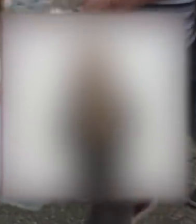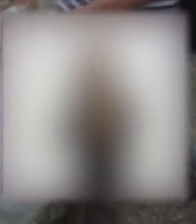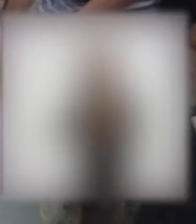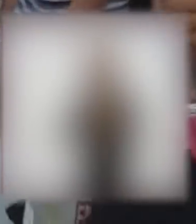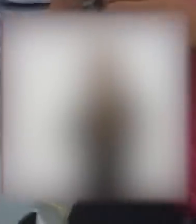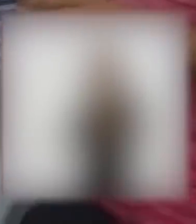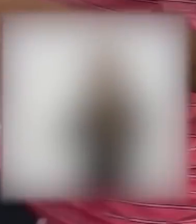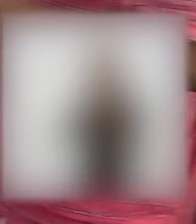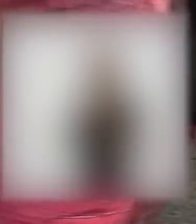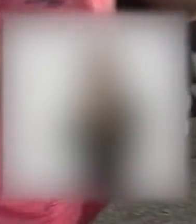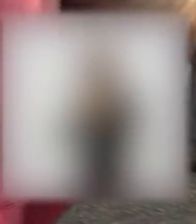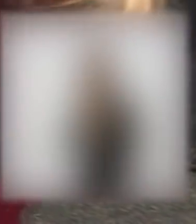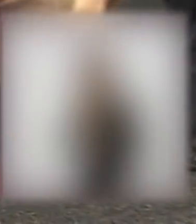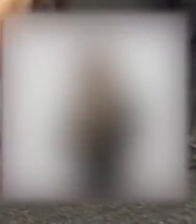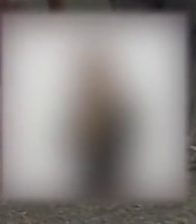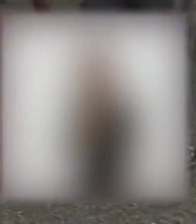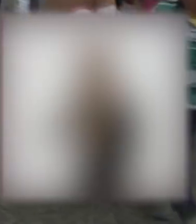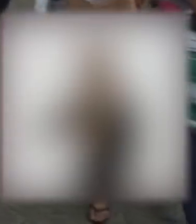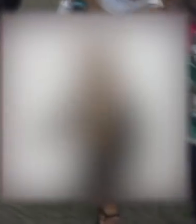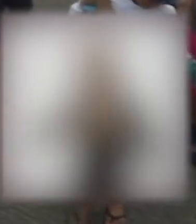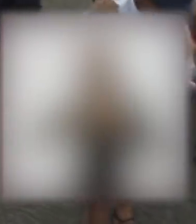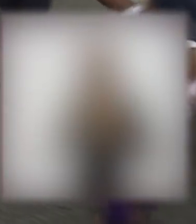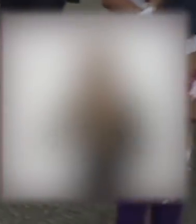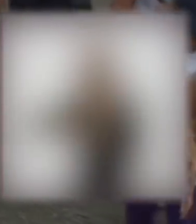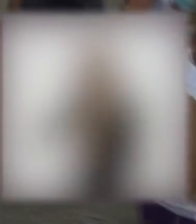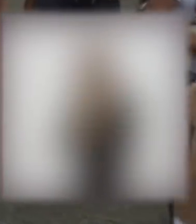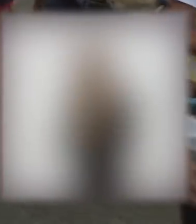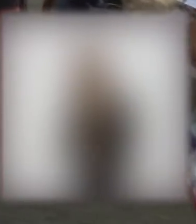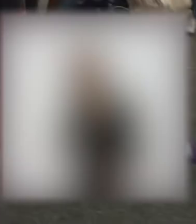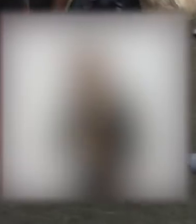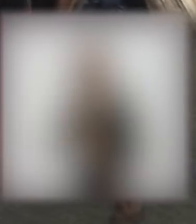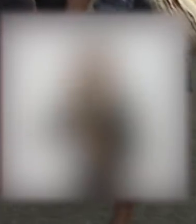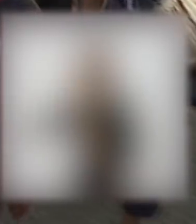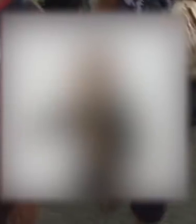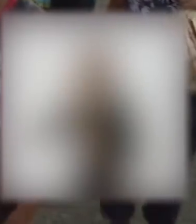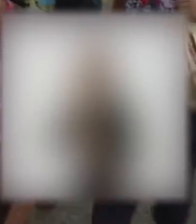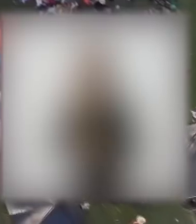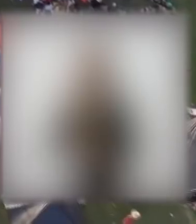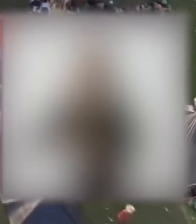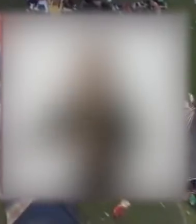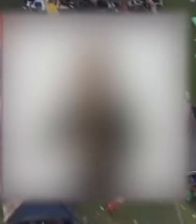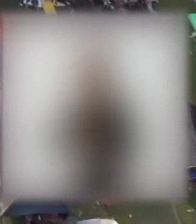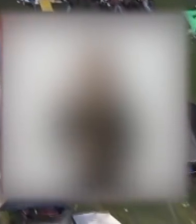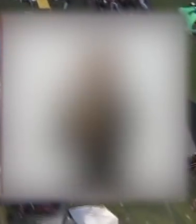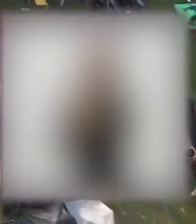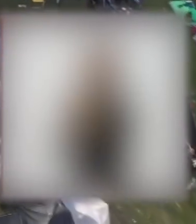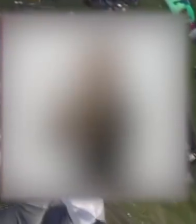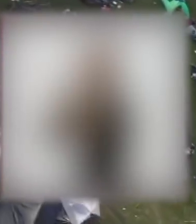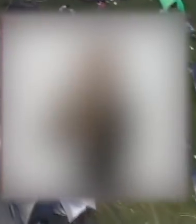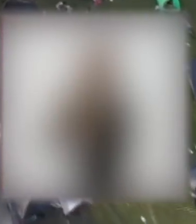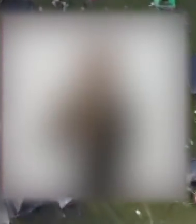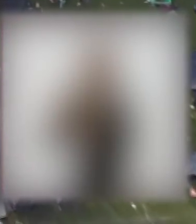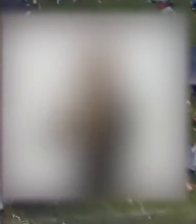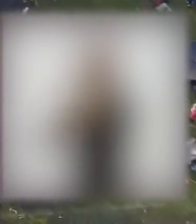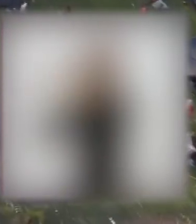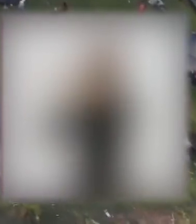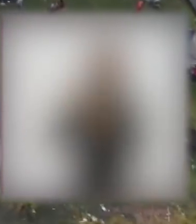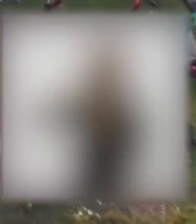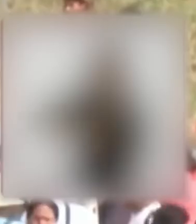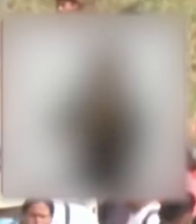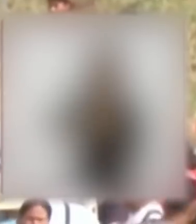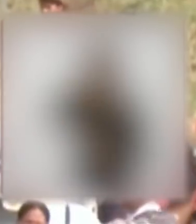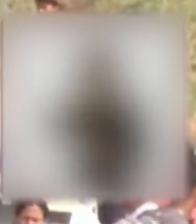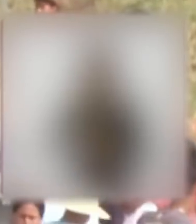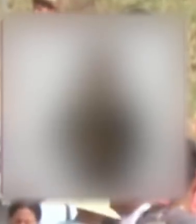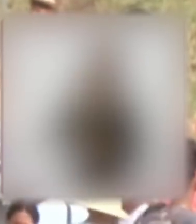de migrantes centroamericanos seguía atravesando el territorio mexicano en busca del sueño americano. Los contingentes llegaban